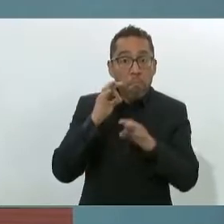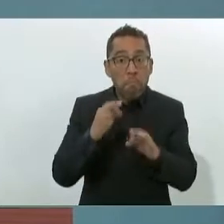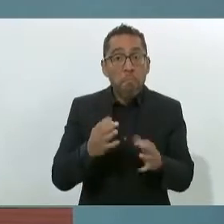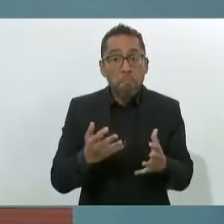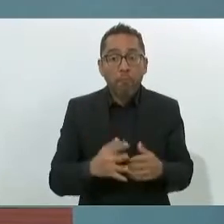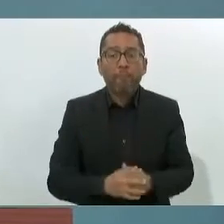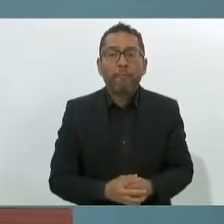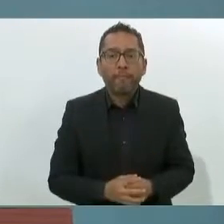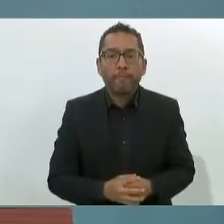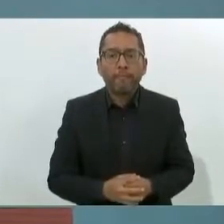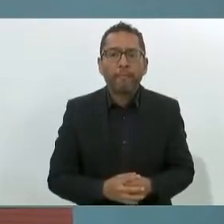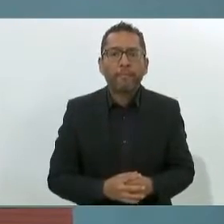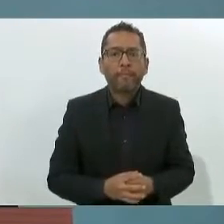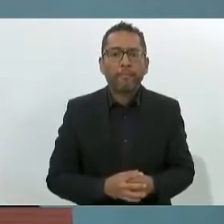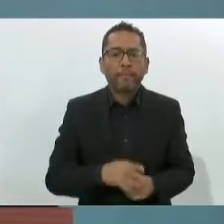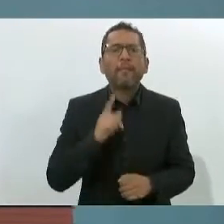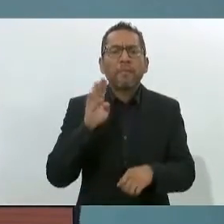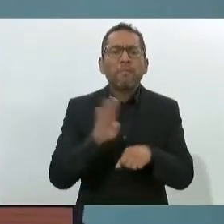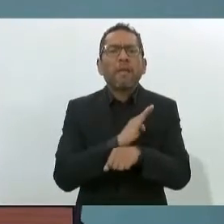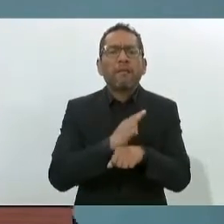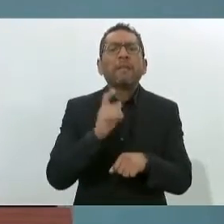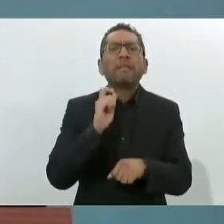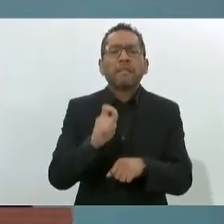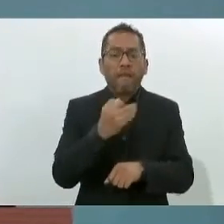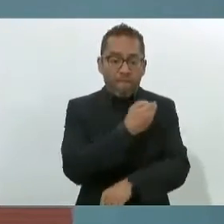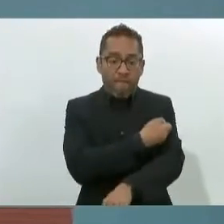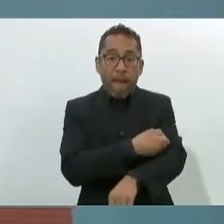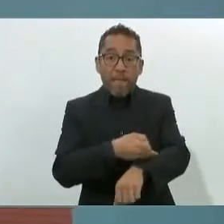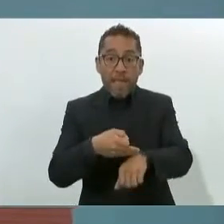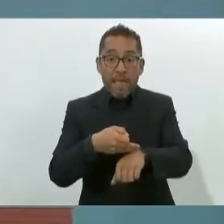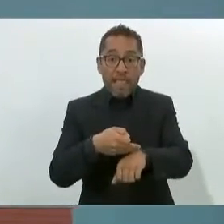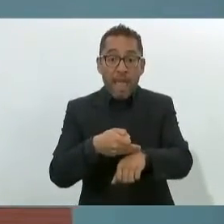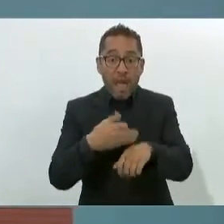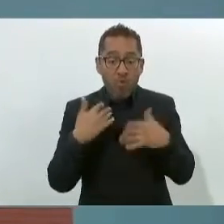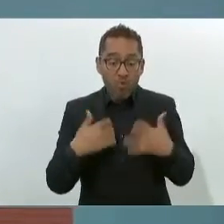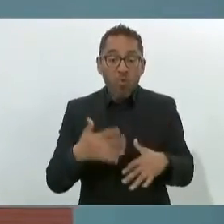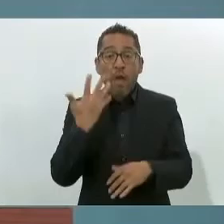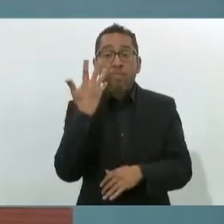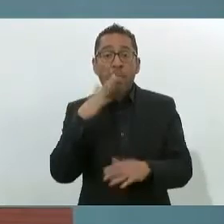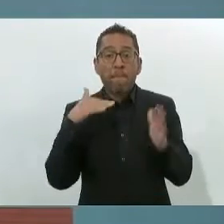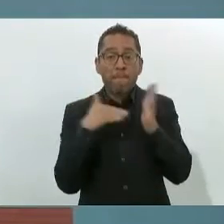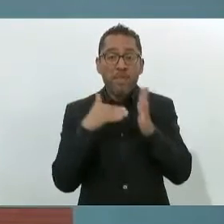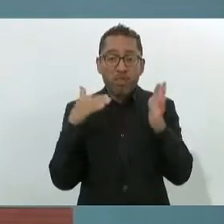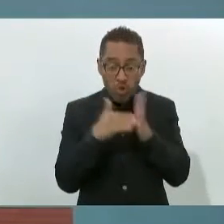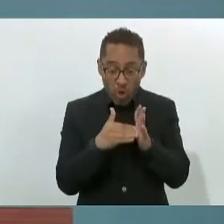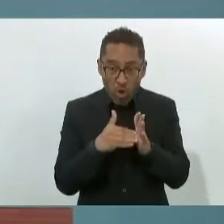en beneficio de 10 millones de familias, a razón de